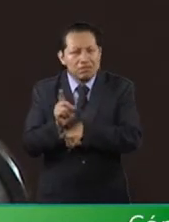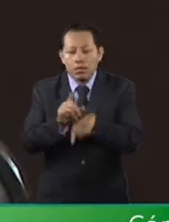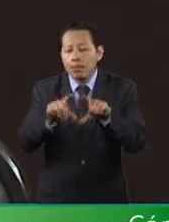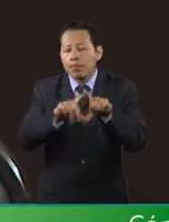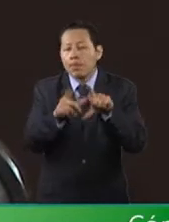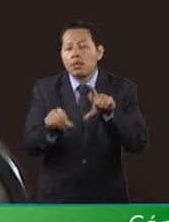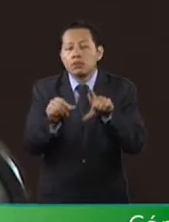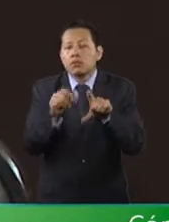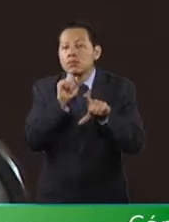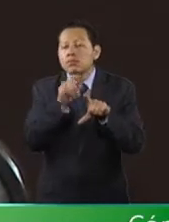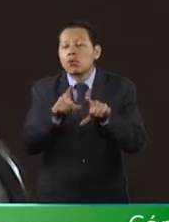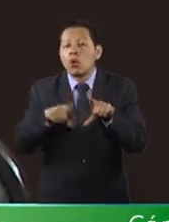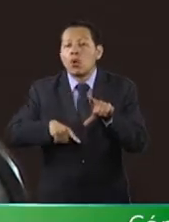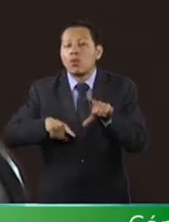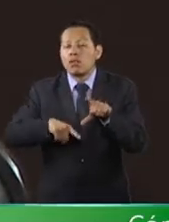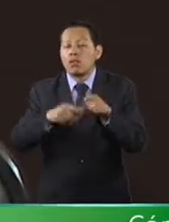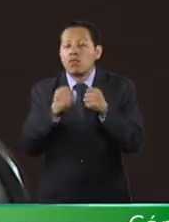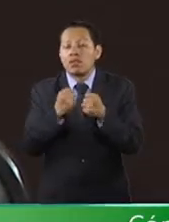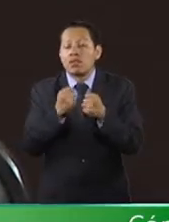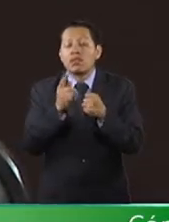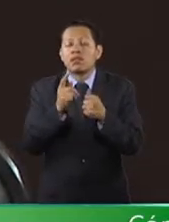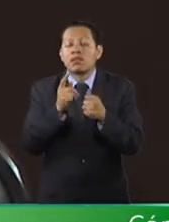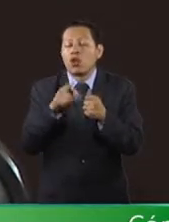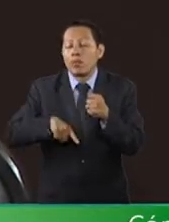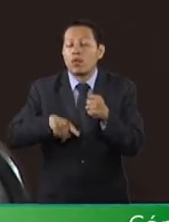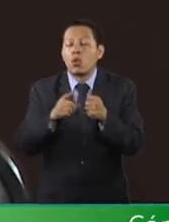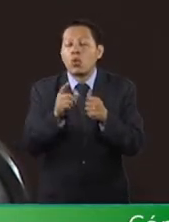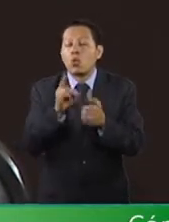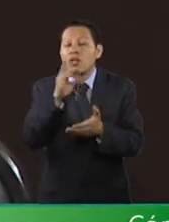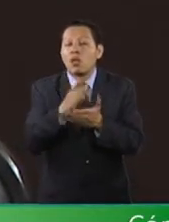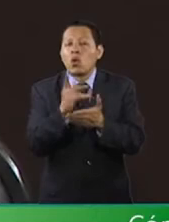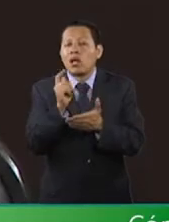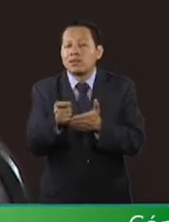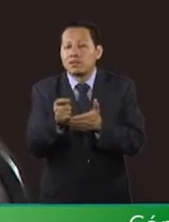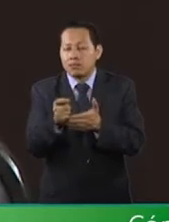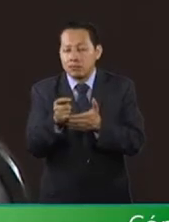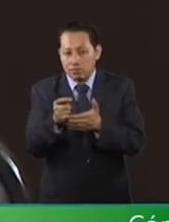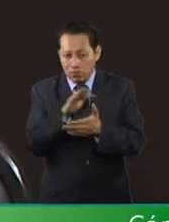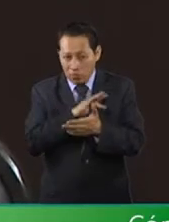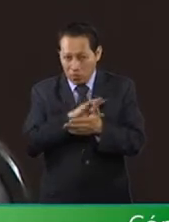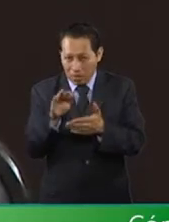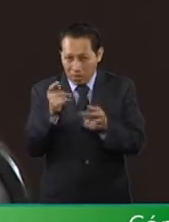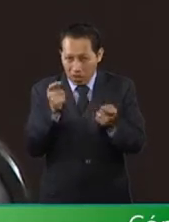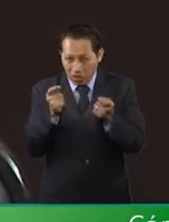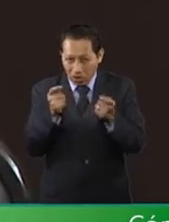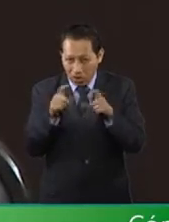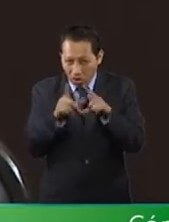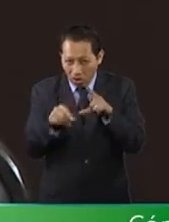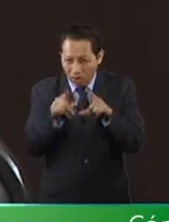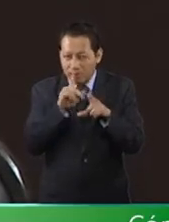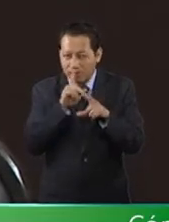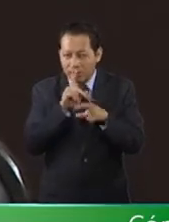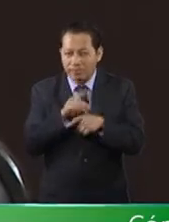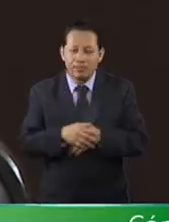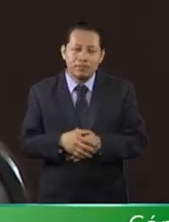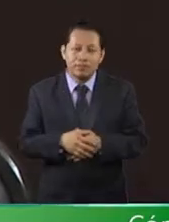donde el gobierno fuerte simple y sencillamente no se refleja en el control del